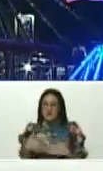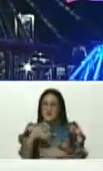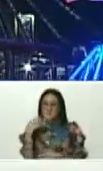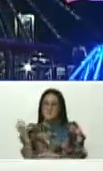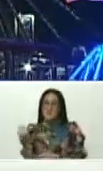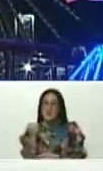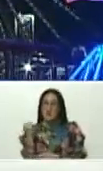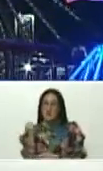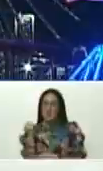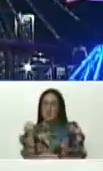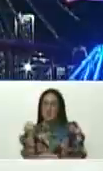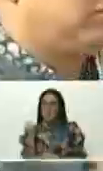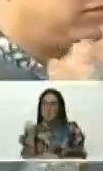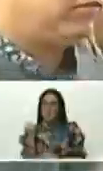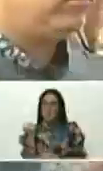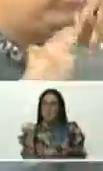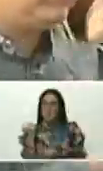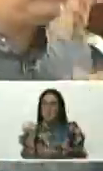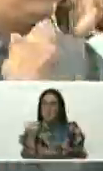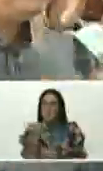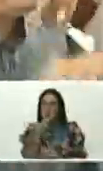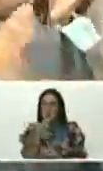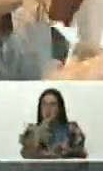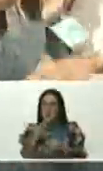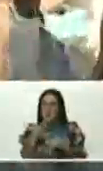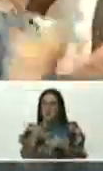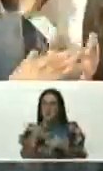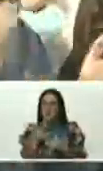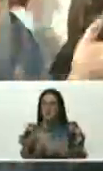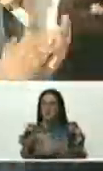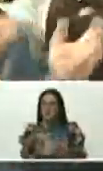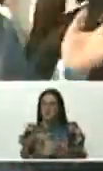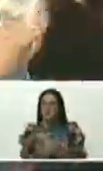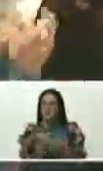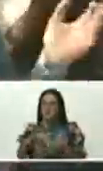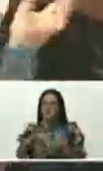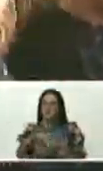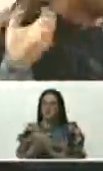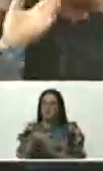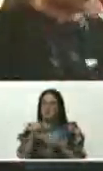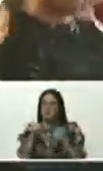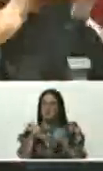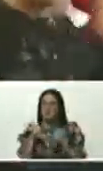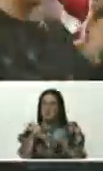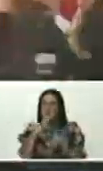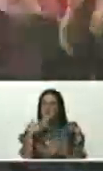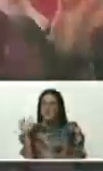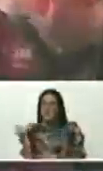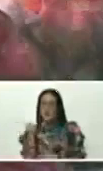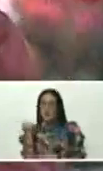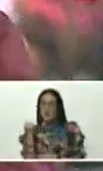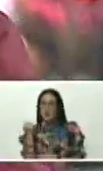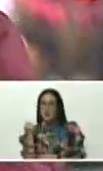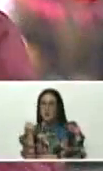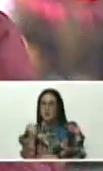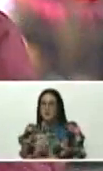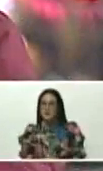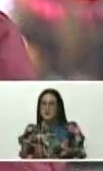mejor, y lo que viene es que es bueno. Vamos para lo bueno, vamos para lo mejor.